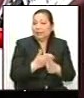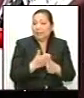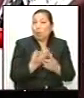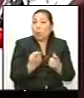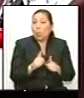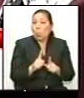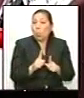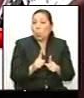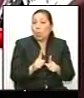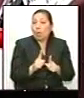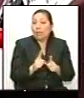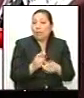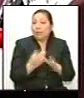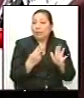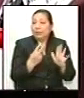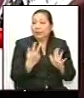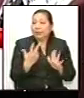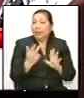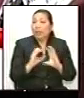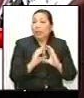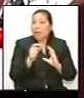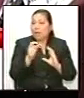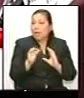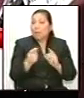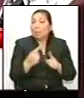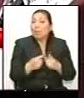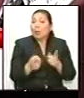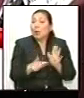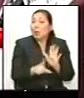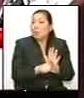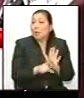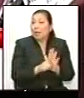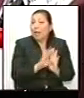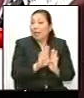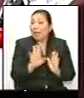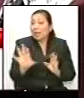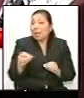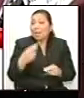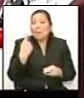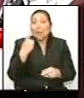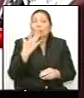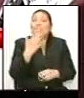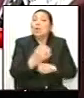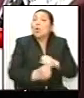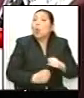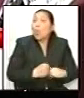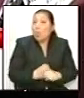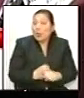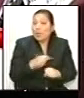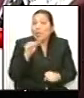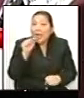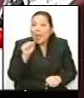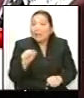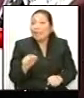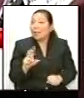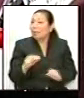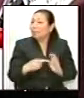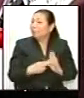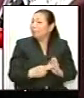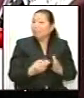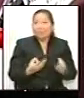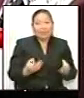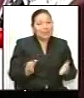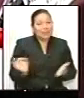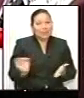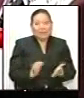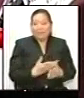cuando el fujimorismo eran 73 parlamentarios. Y como la ley dice que ellos eligen por 5 años, esa composición ya no refleja la realidad ni